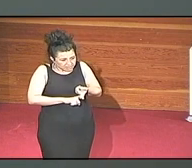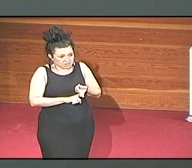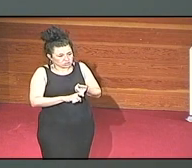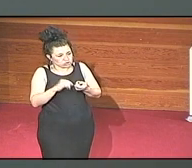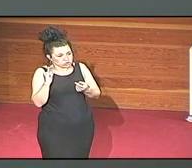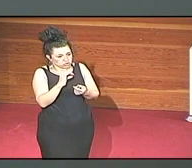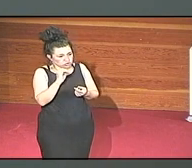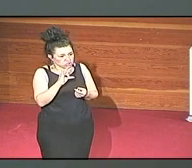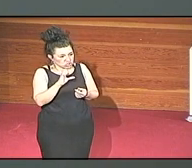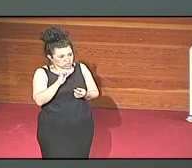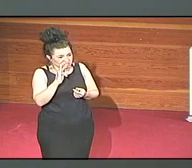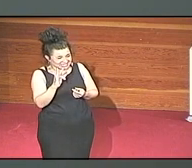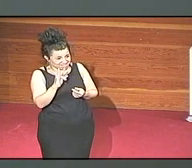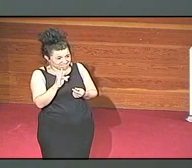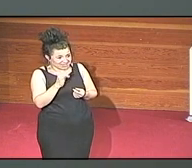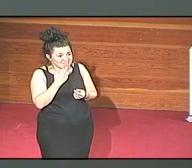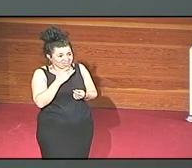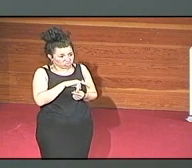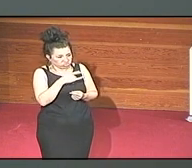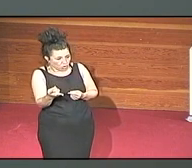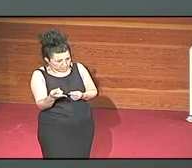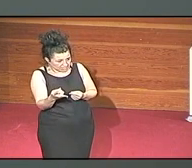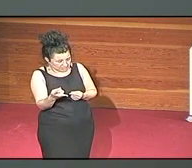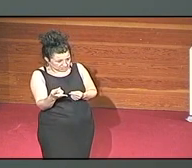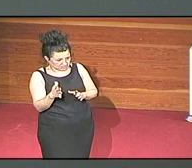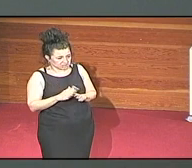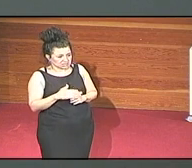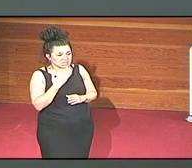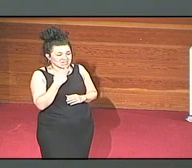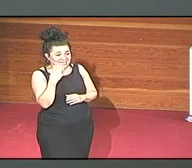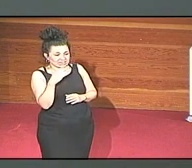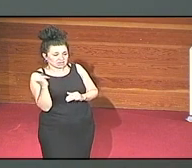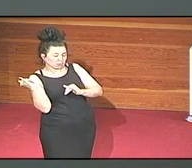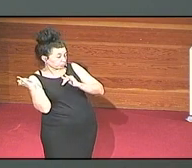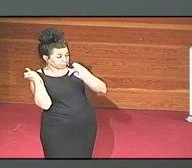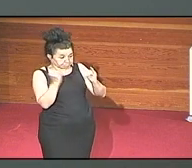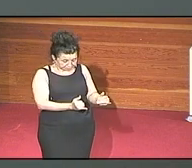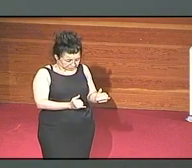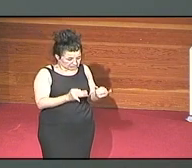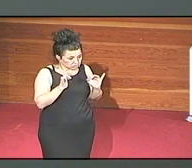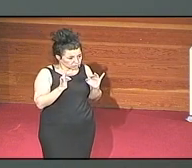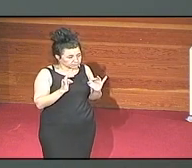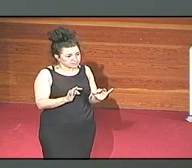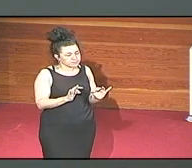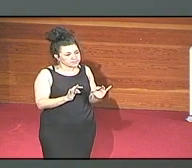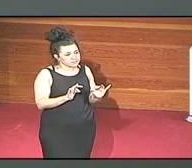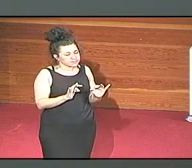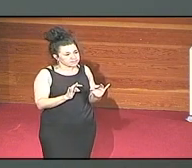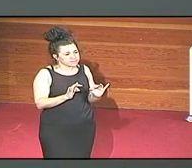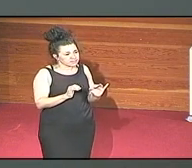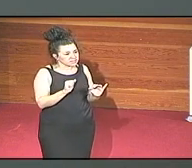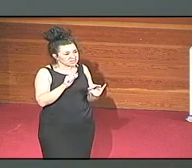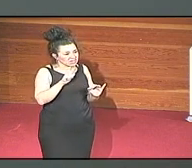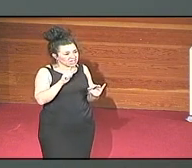chico que le doblaba con 13 años acaba de aterrizar cuando llegue con alfonso rodríguez